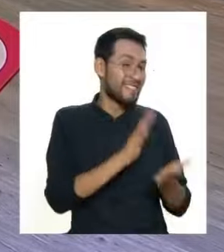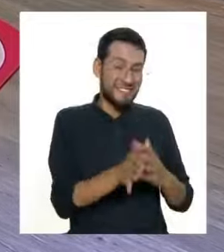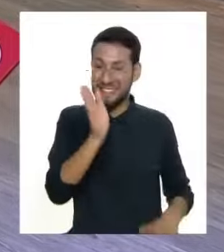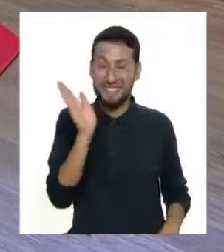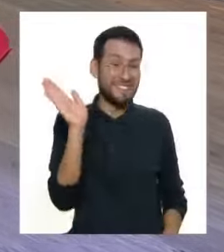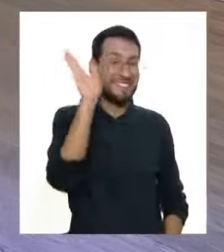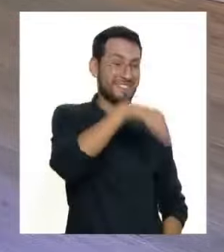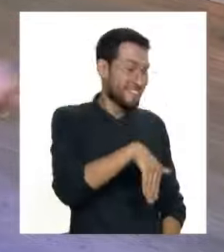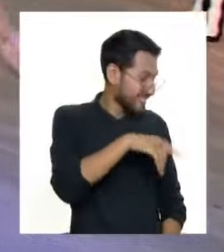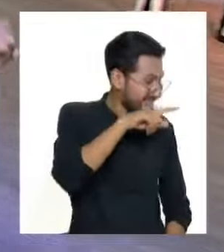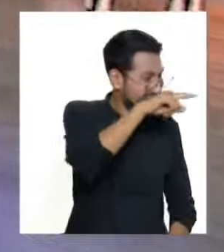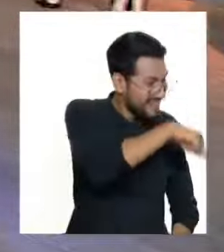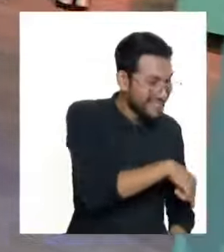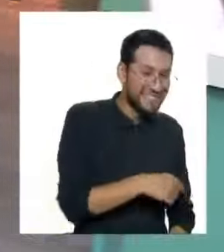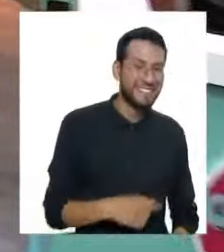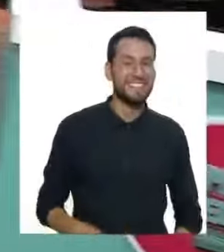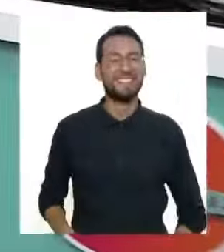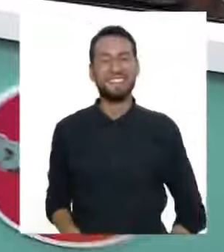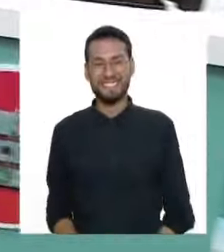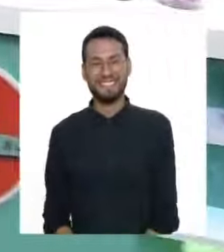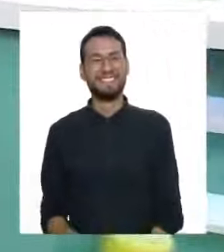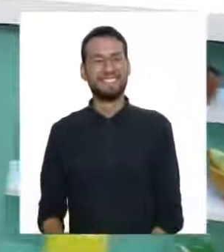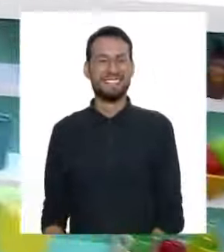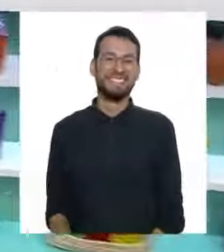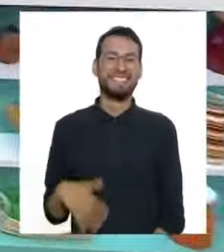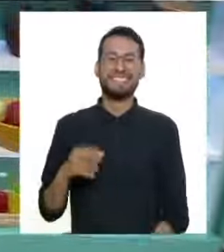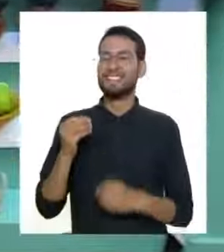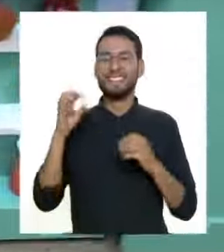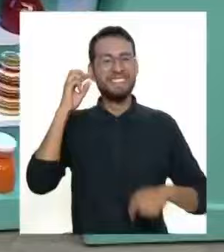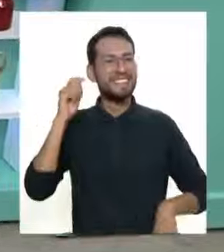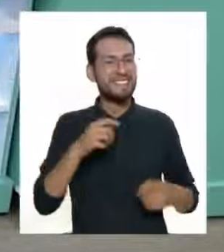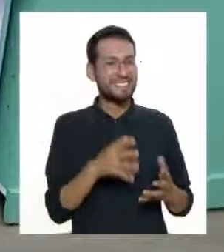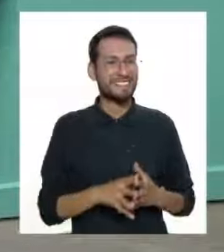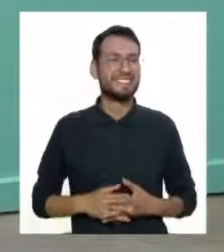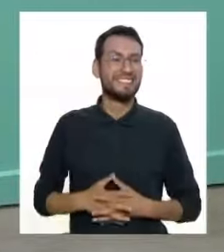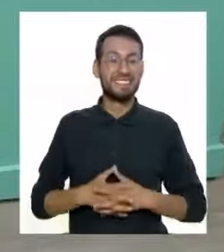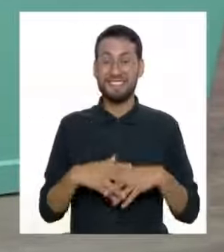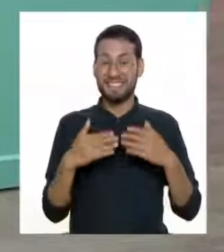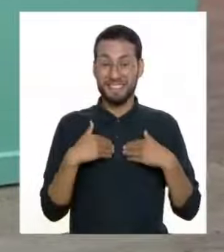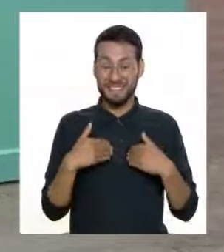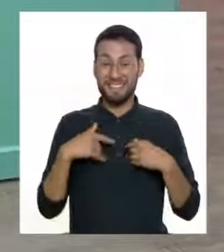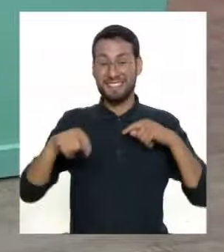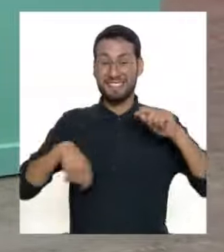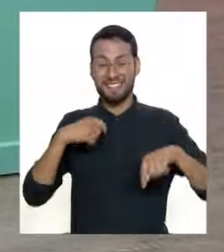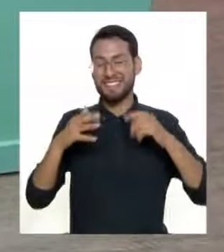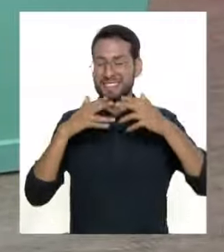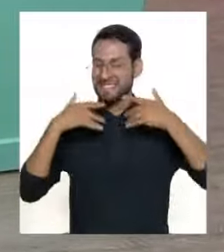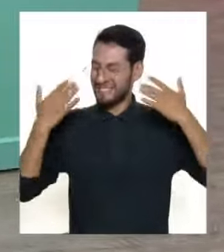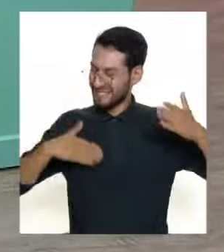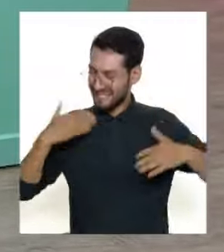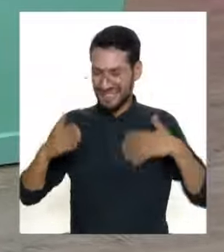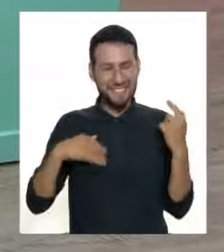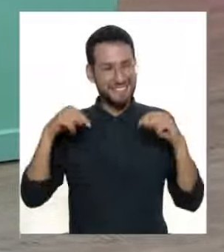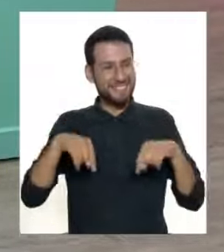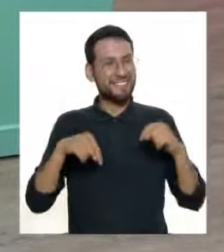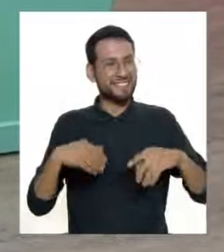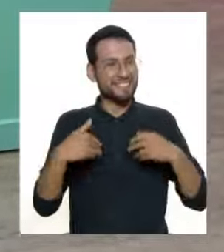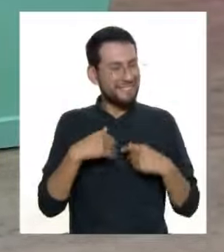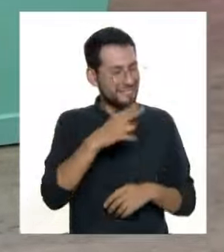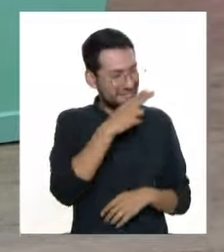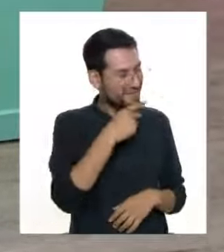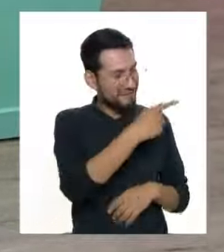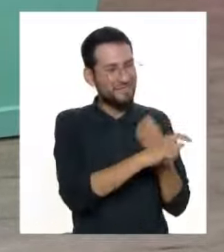Vamos a la cocina. Vamos a la cocina, por favor. ¿Cómo va, mi querido piso? Mira, a mí cocinar me hace feliz. Imagínate en esta cocina ya con Nicolás